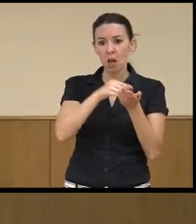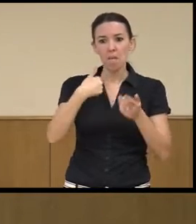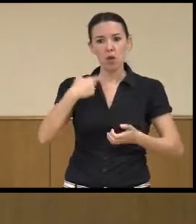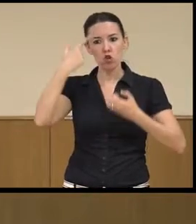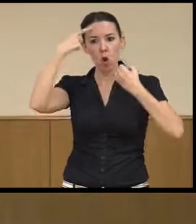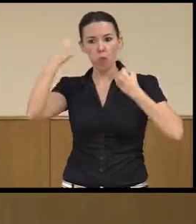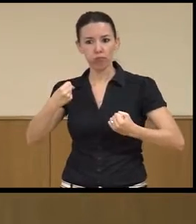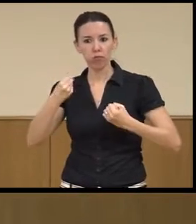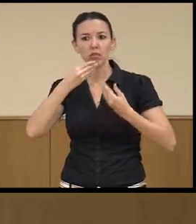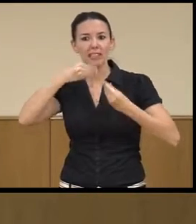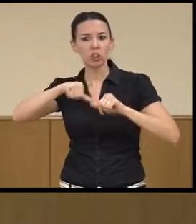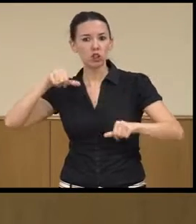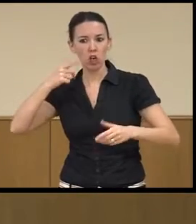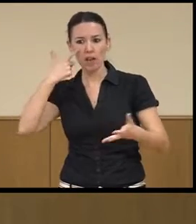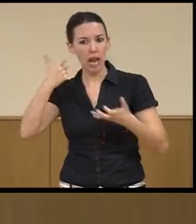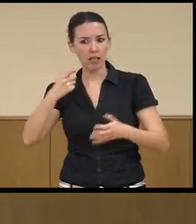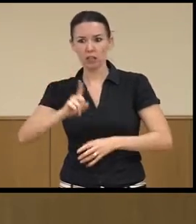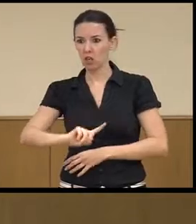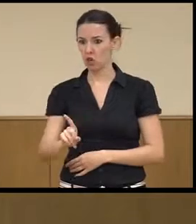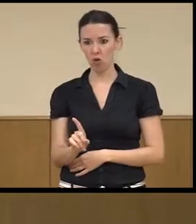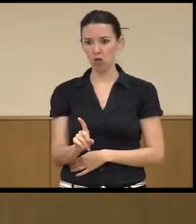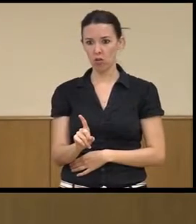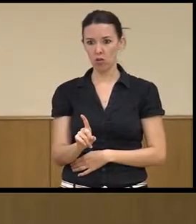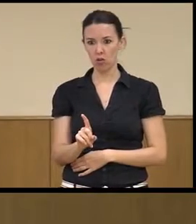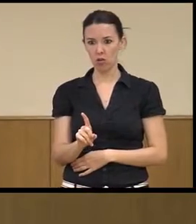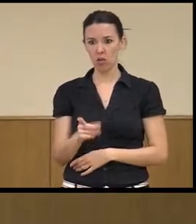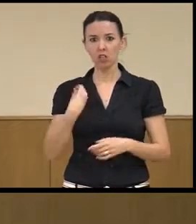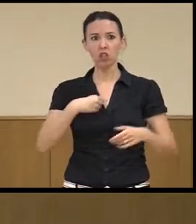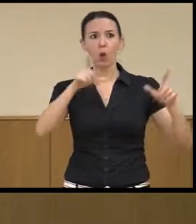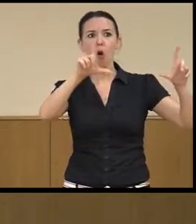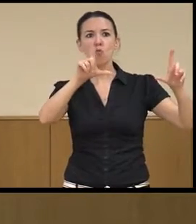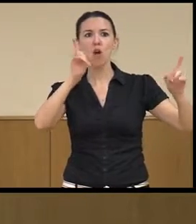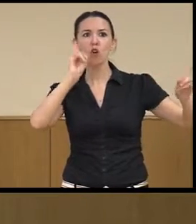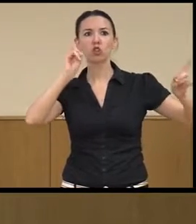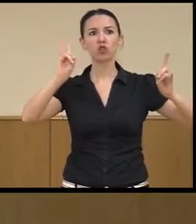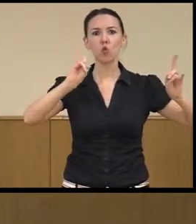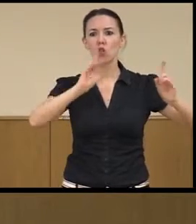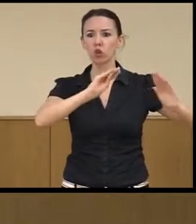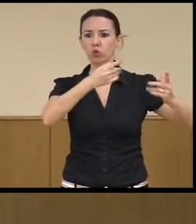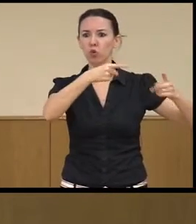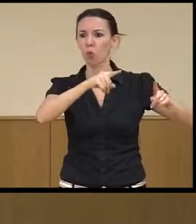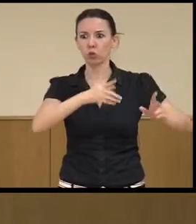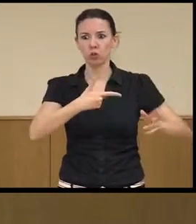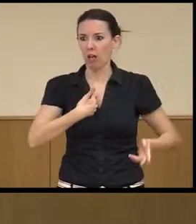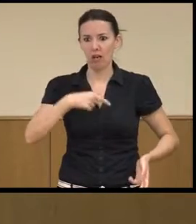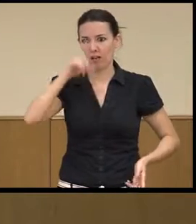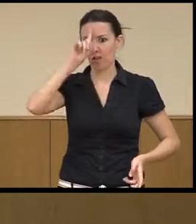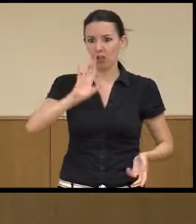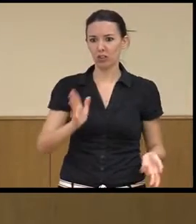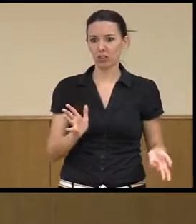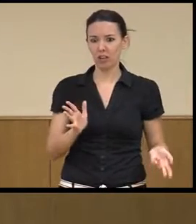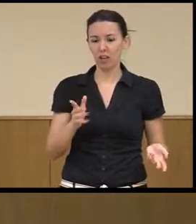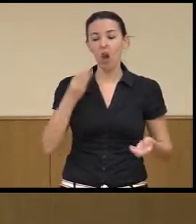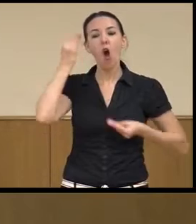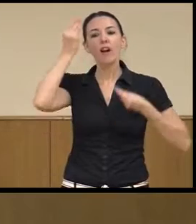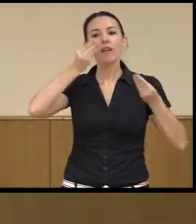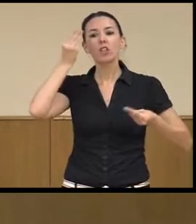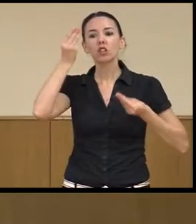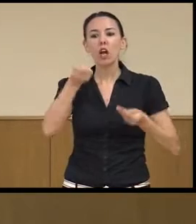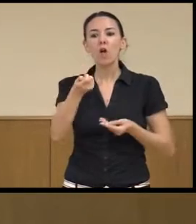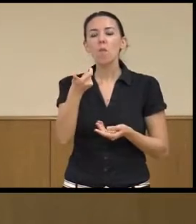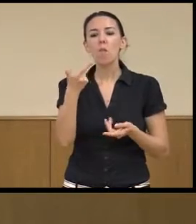en historia del arte. Y creo que no voy a hacer sonar los cuadros, como ha dicho Juanjo. Voy a tratar de reflexionar un poco